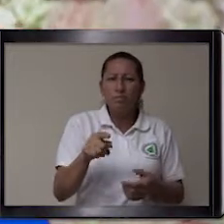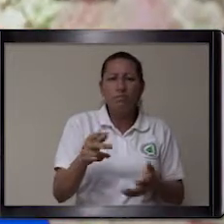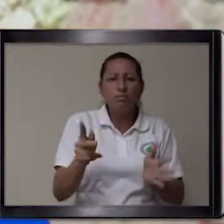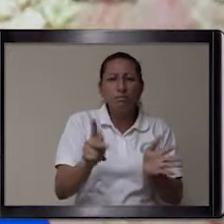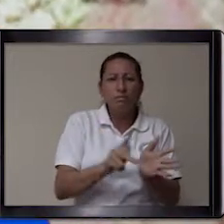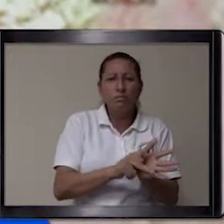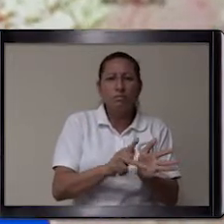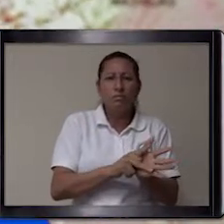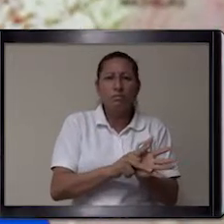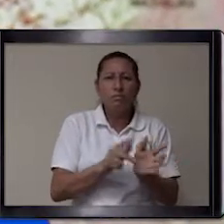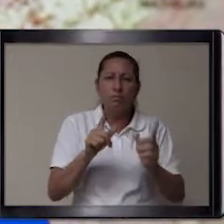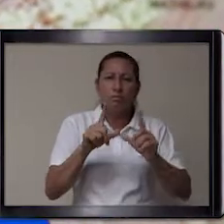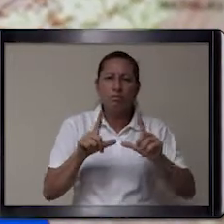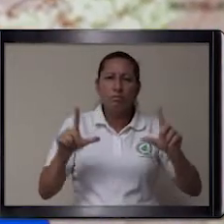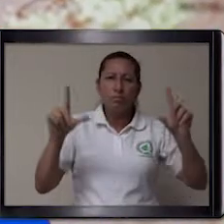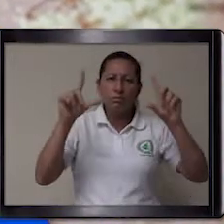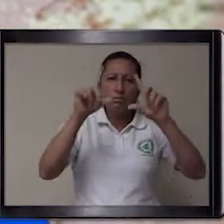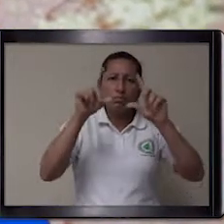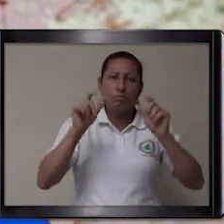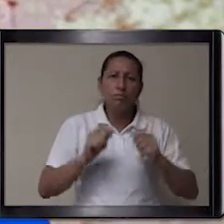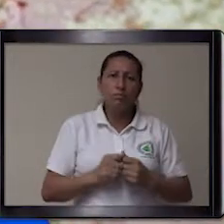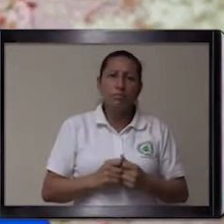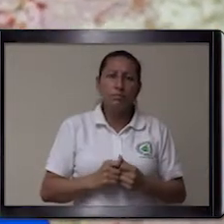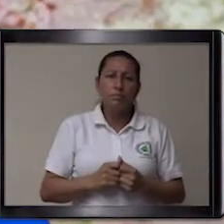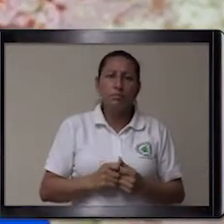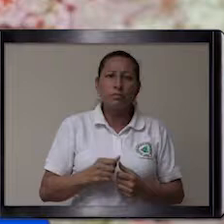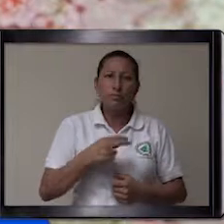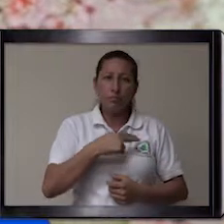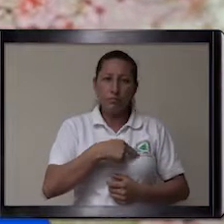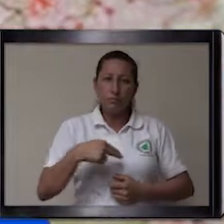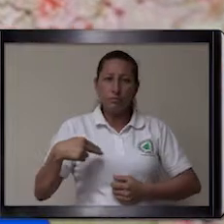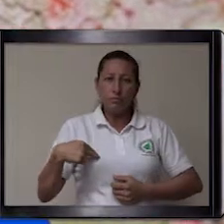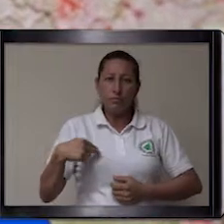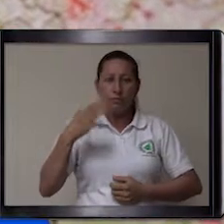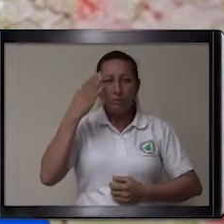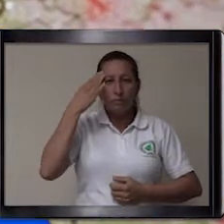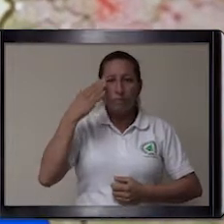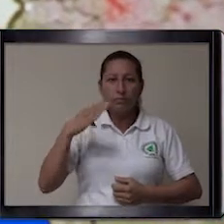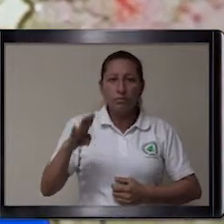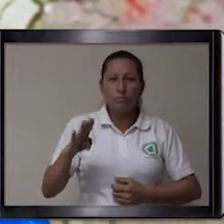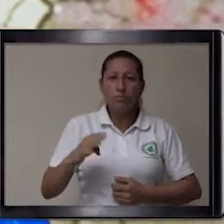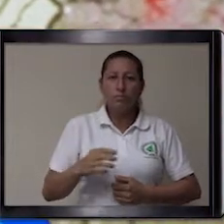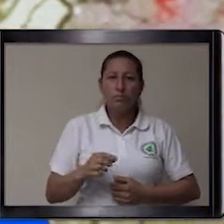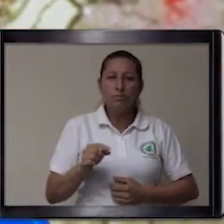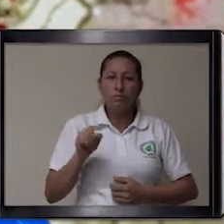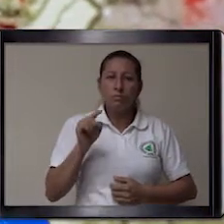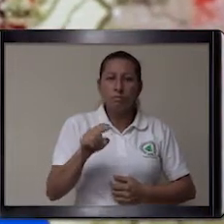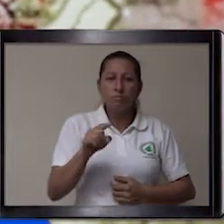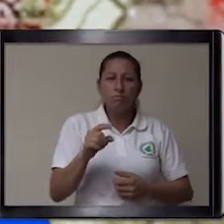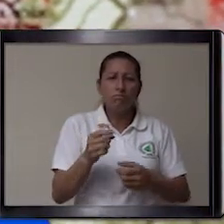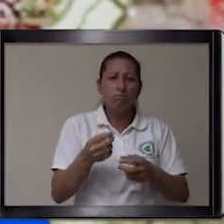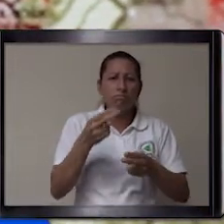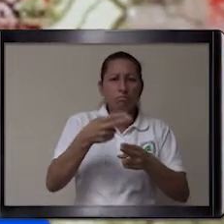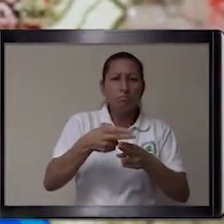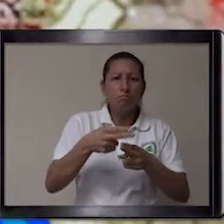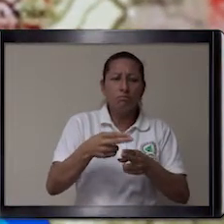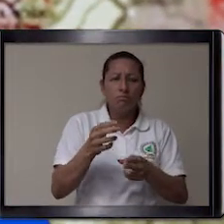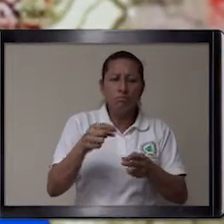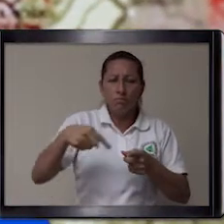debida. ¿Ves? Entonces, si nosotros sabemos, por ejemplo, en el Valle de